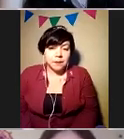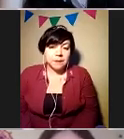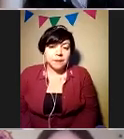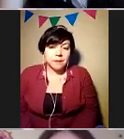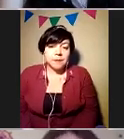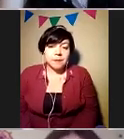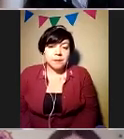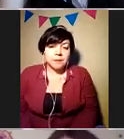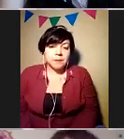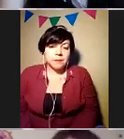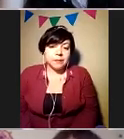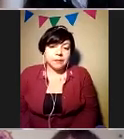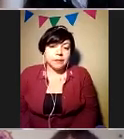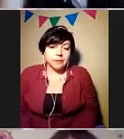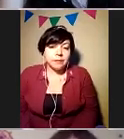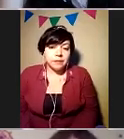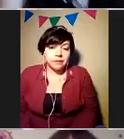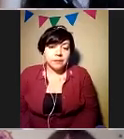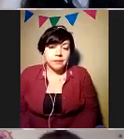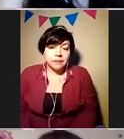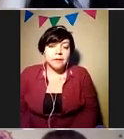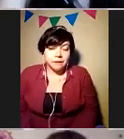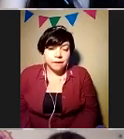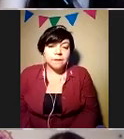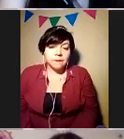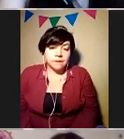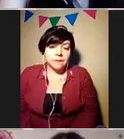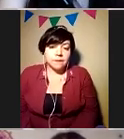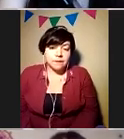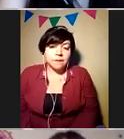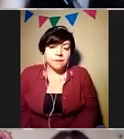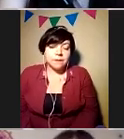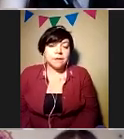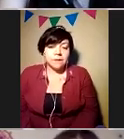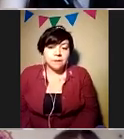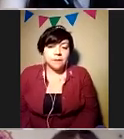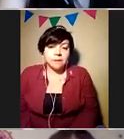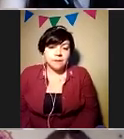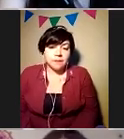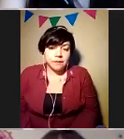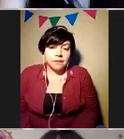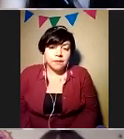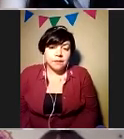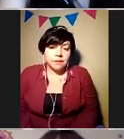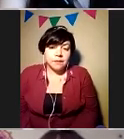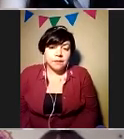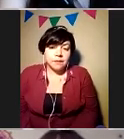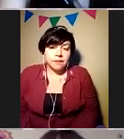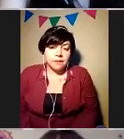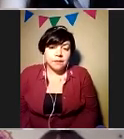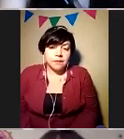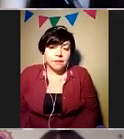Y aún mal visto vestirse con ropa de segunda mano, es como aquí les gusta mucho el aparentar, entonces